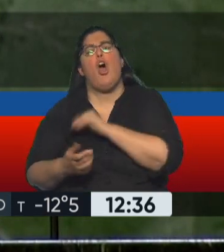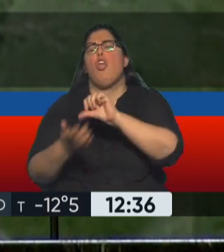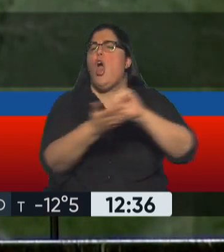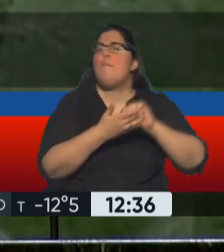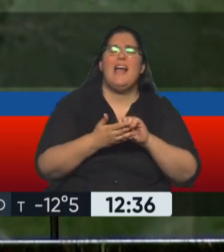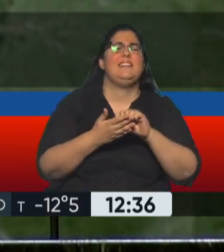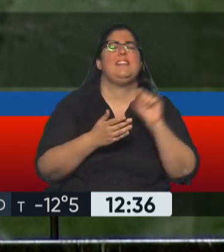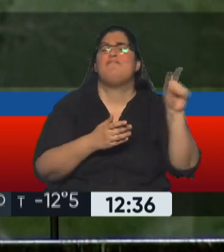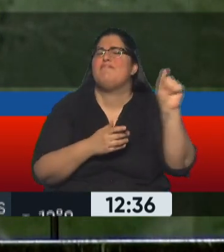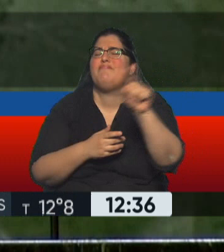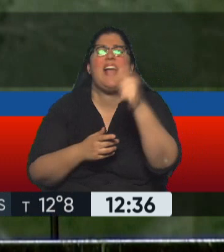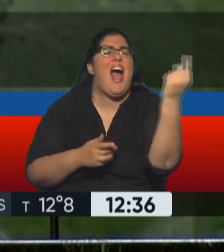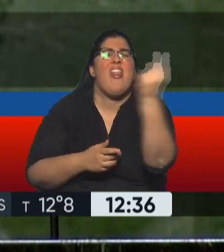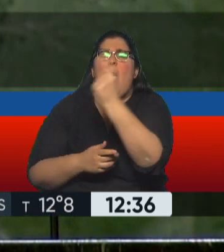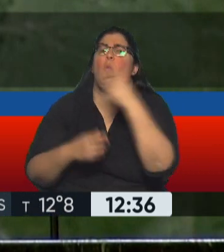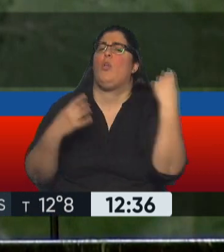of you,